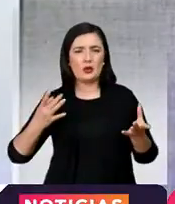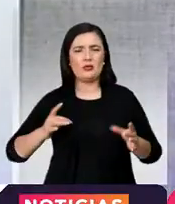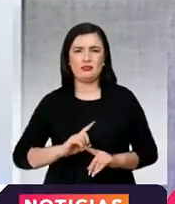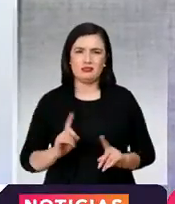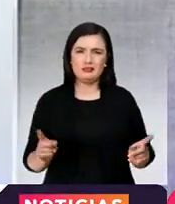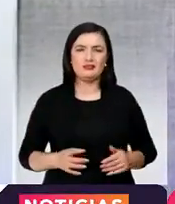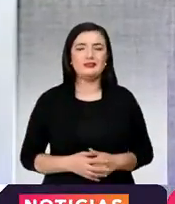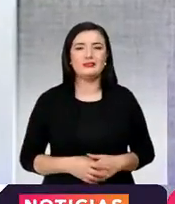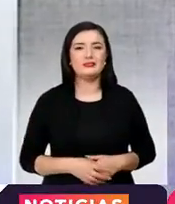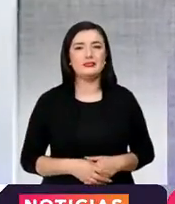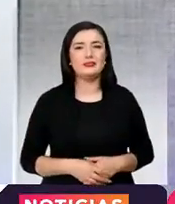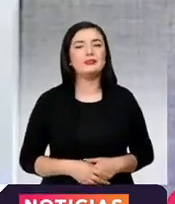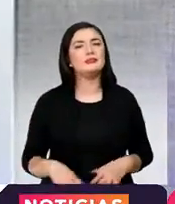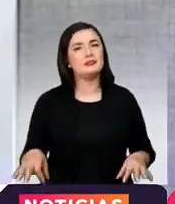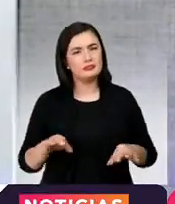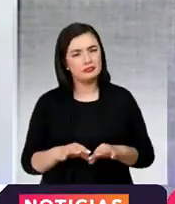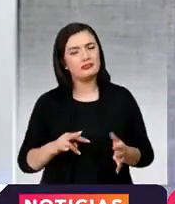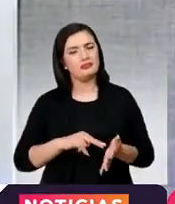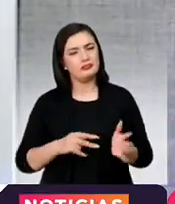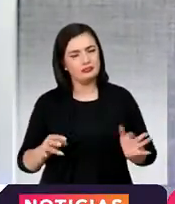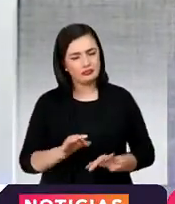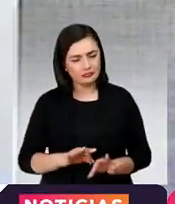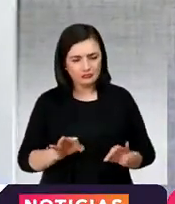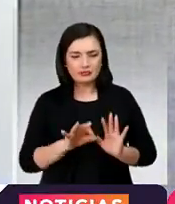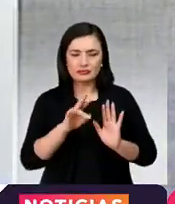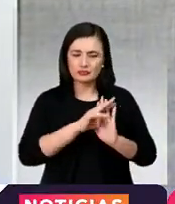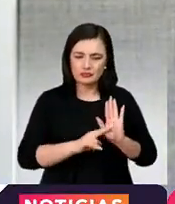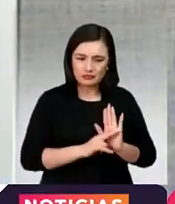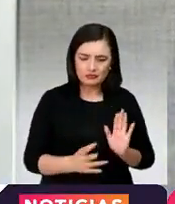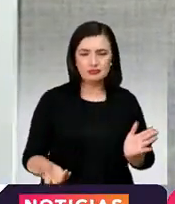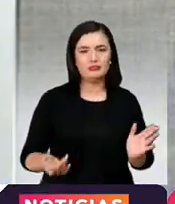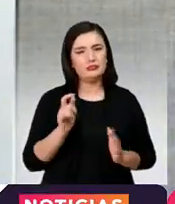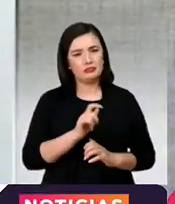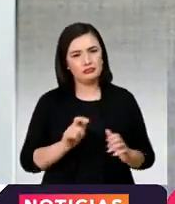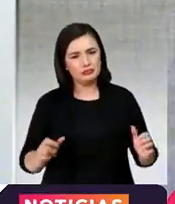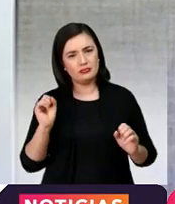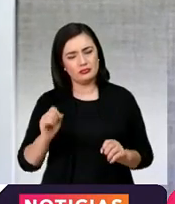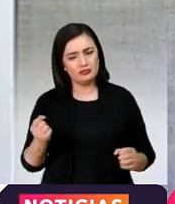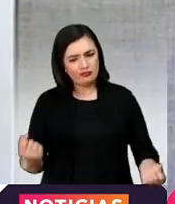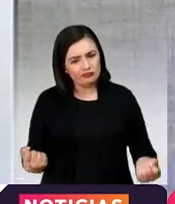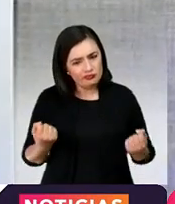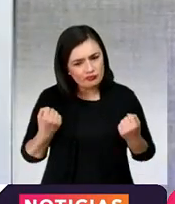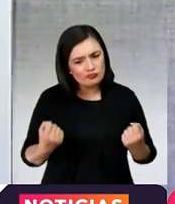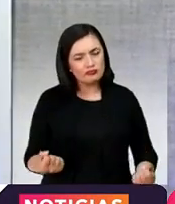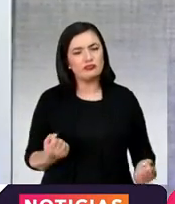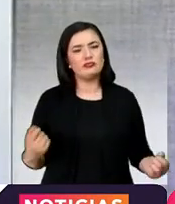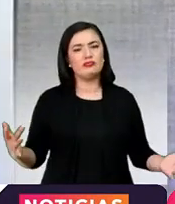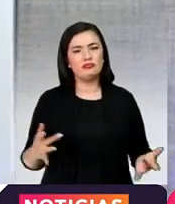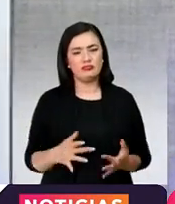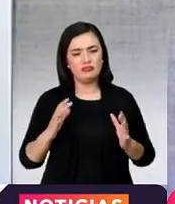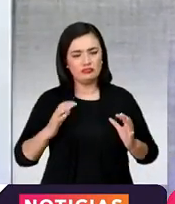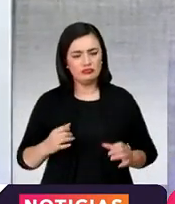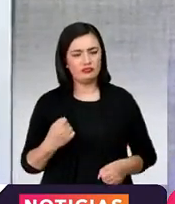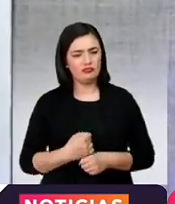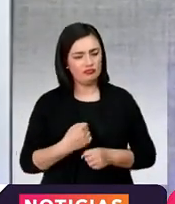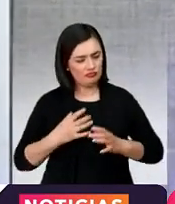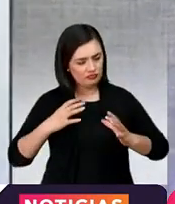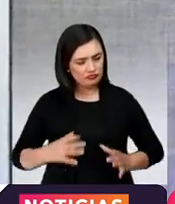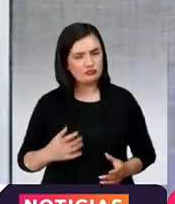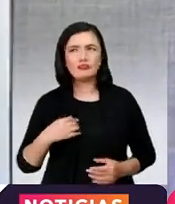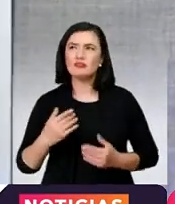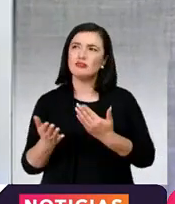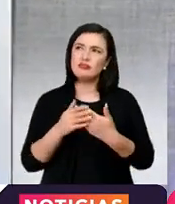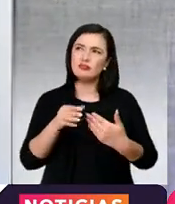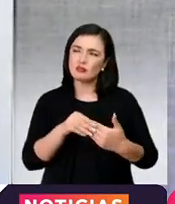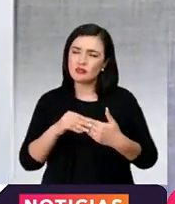Que tengas una buena técnica, que respetes pues las cargas con las que estás trabajando, que escuches a tu entrenador, y